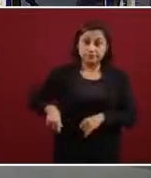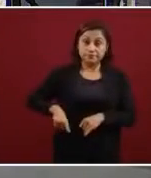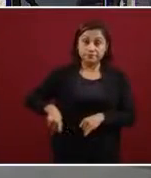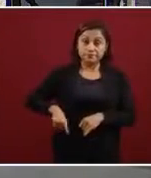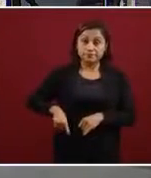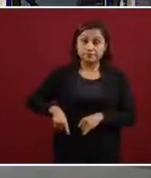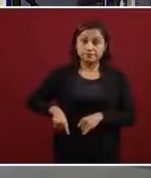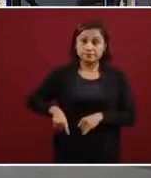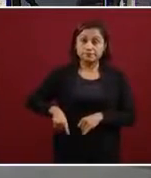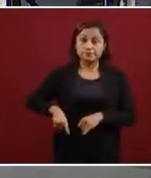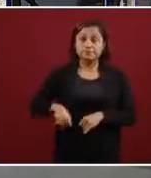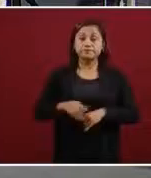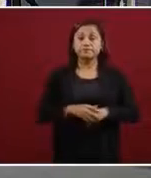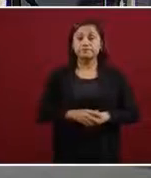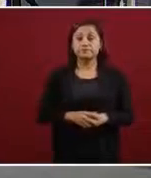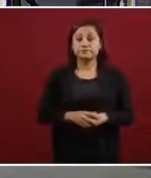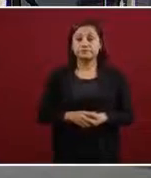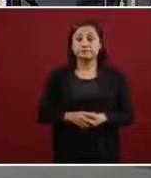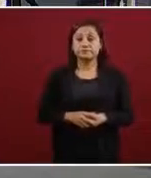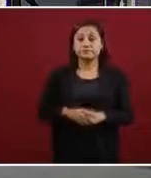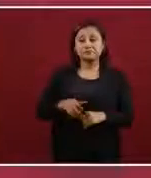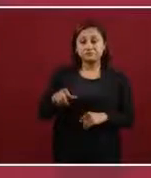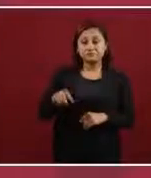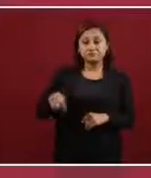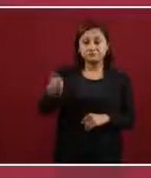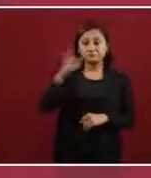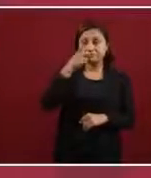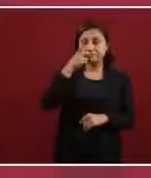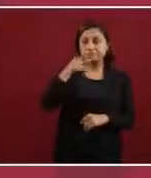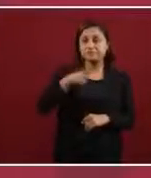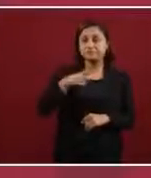Si esos coordinadores